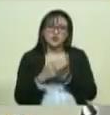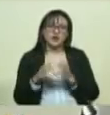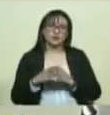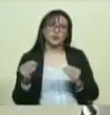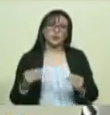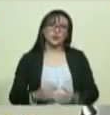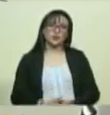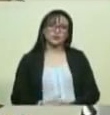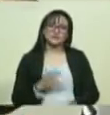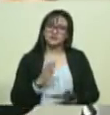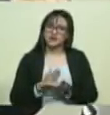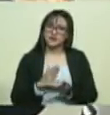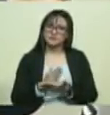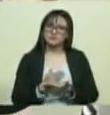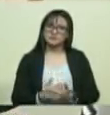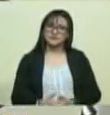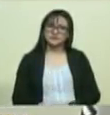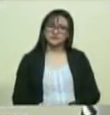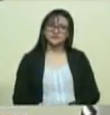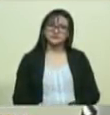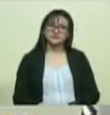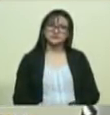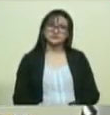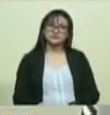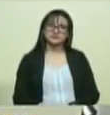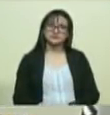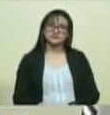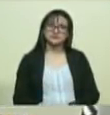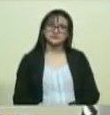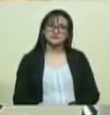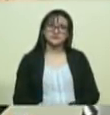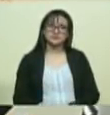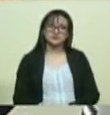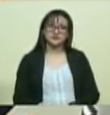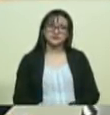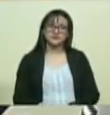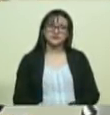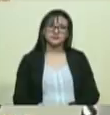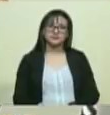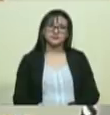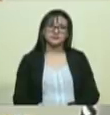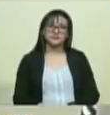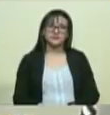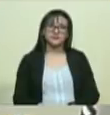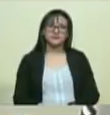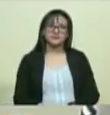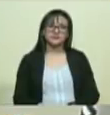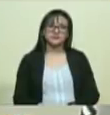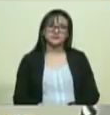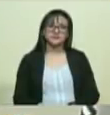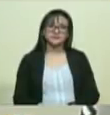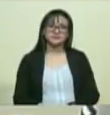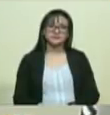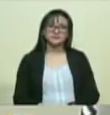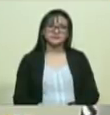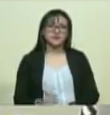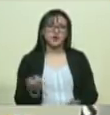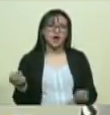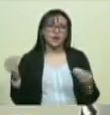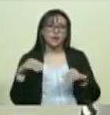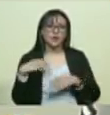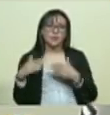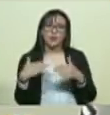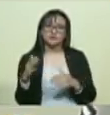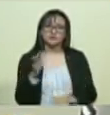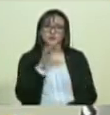mundo. Que hay sectores de la oposición, claro que los hay, y sigo hablando con ellos, que no han estado de acuerdo con este